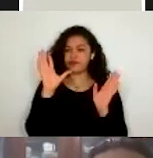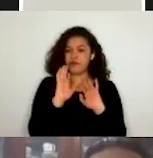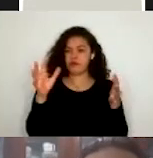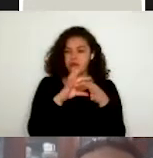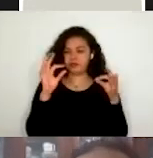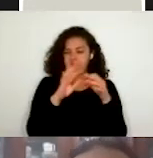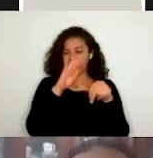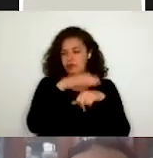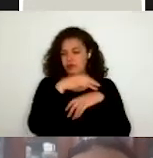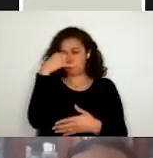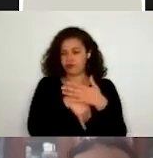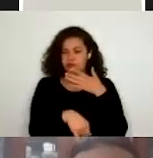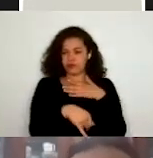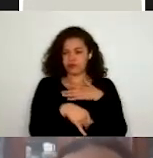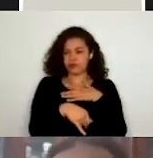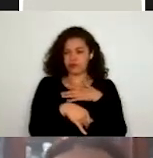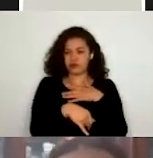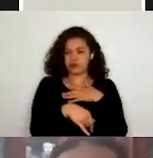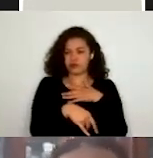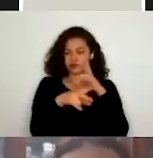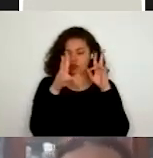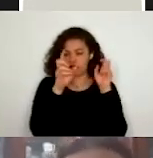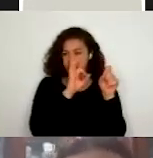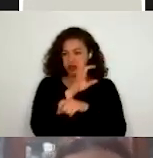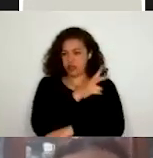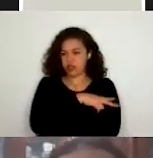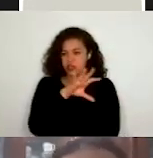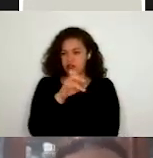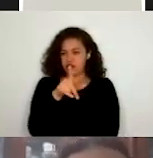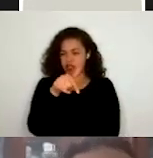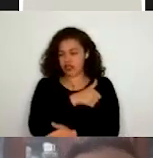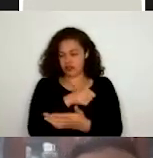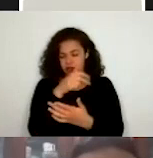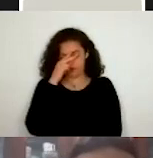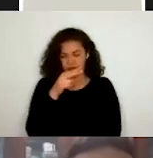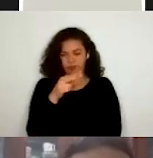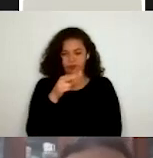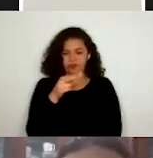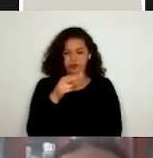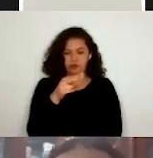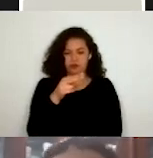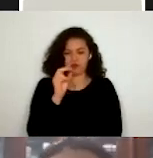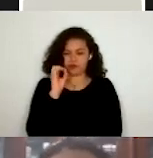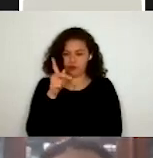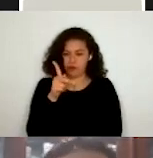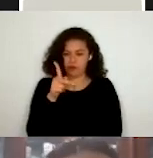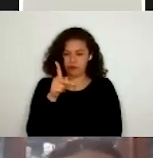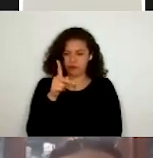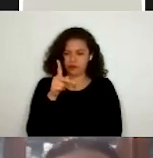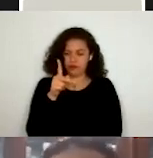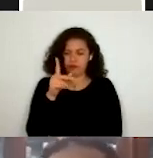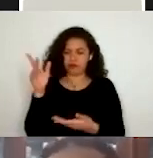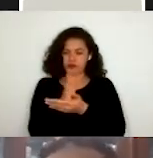debe de trabajar la materia de protección civil aquí en la ciudad. ¿Ok? Y además, los términos